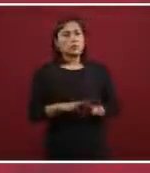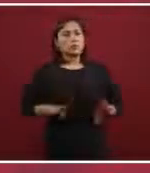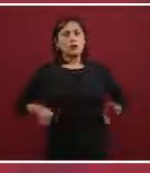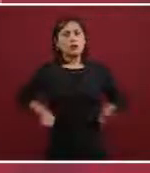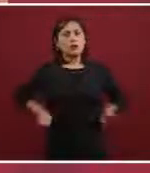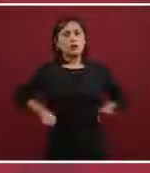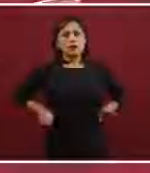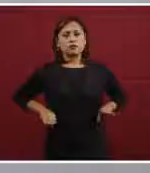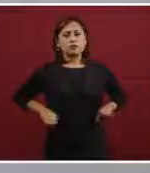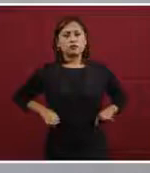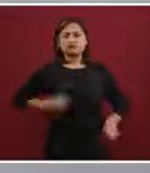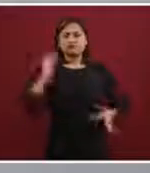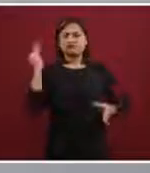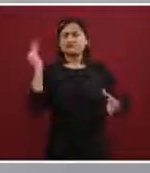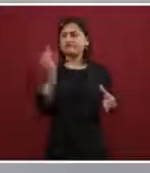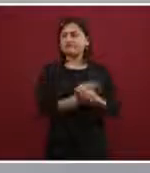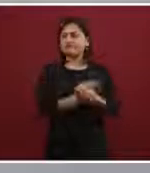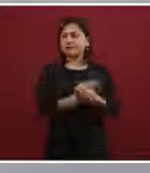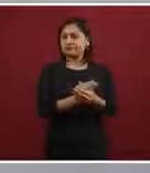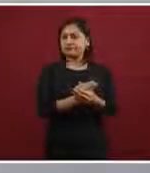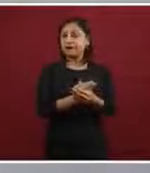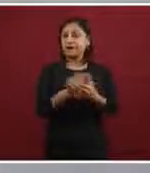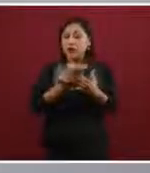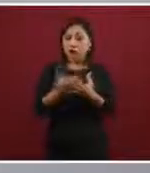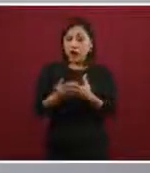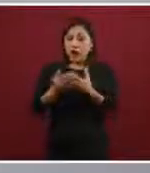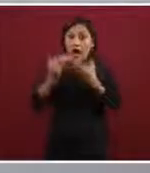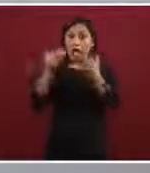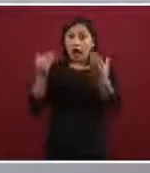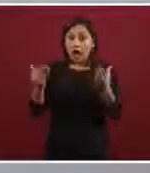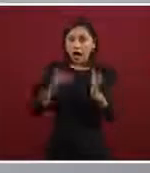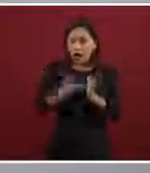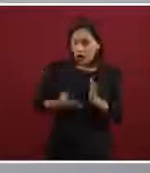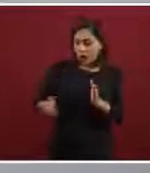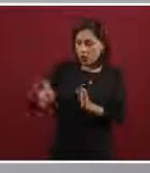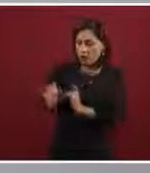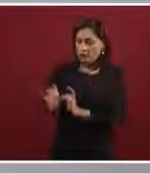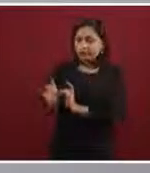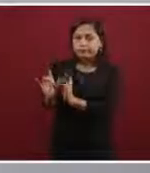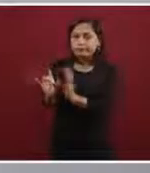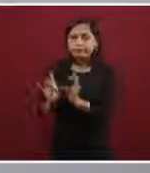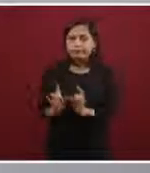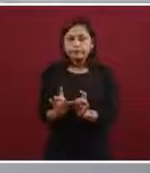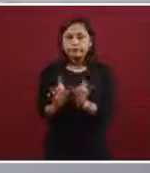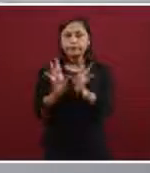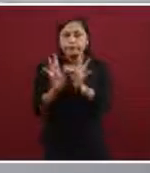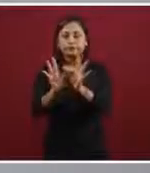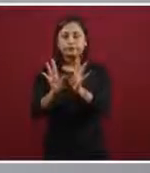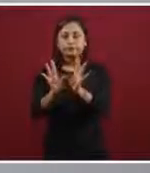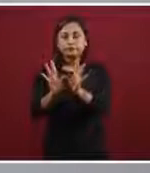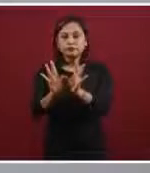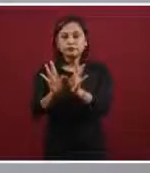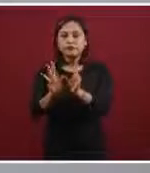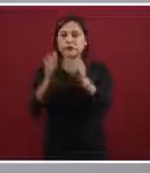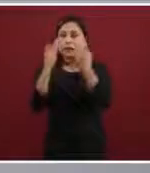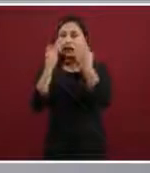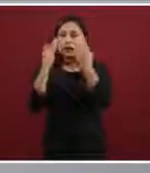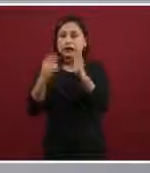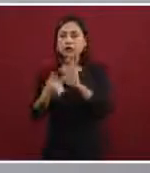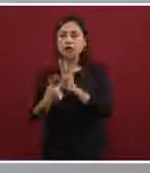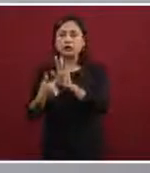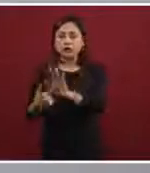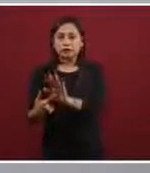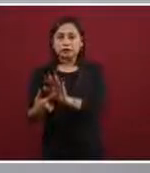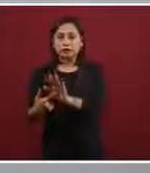pueden ver qué nunca en el período neoliberal se habló